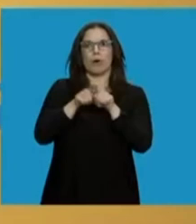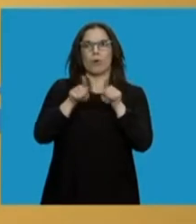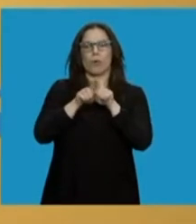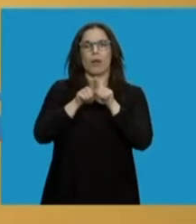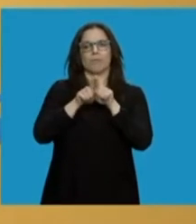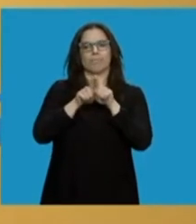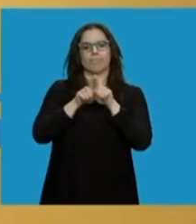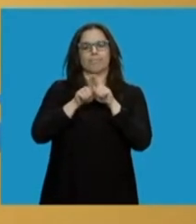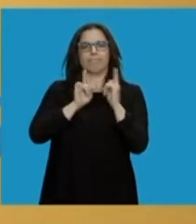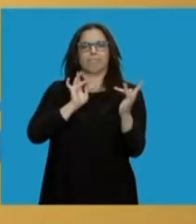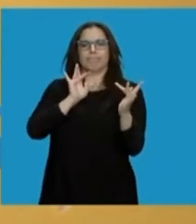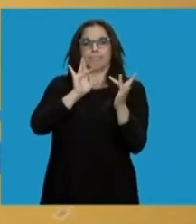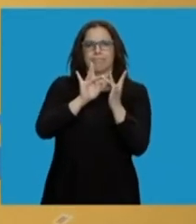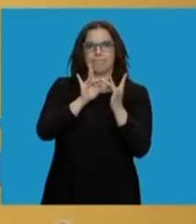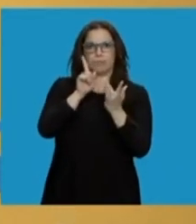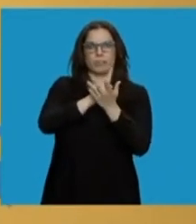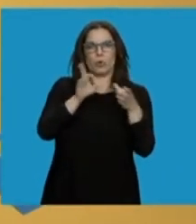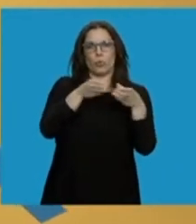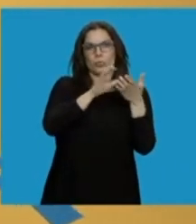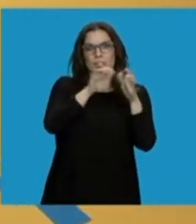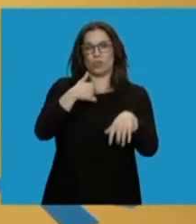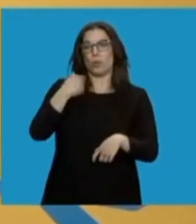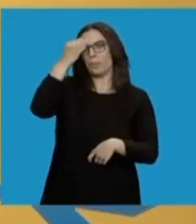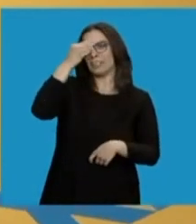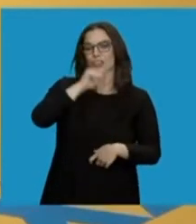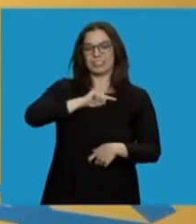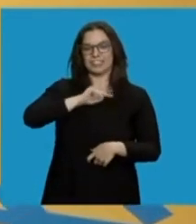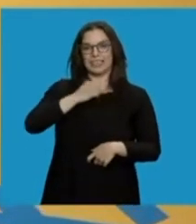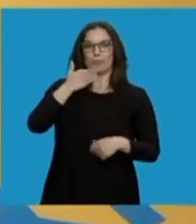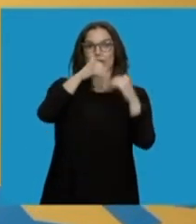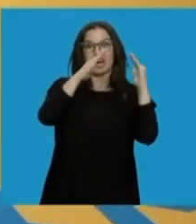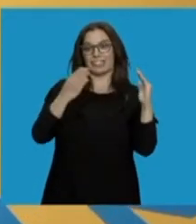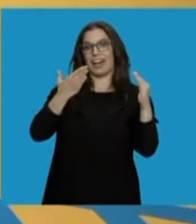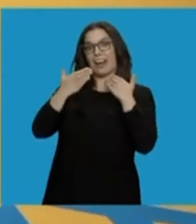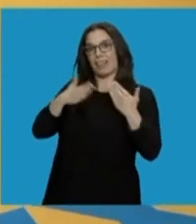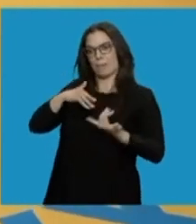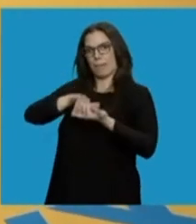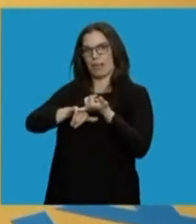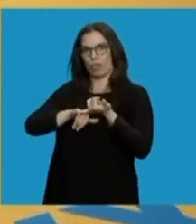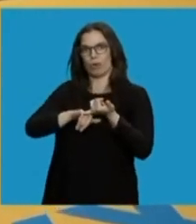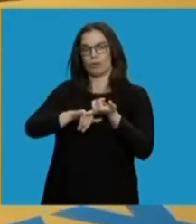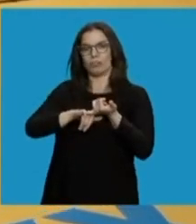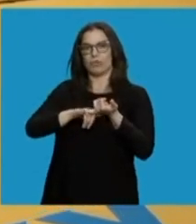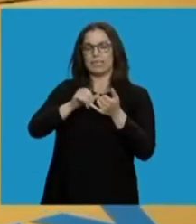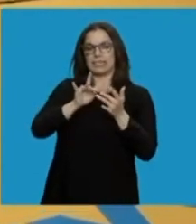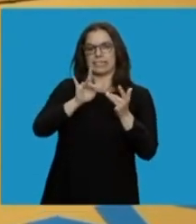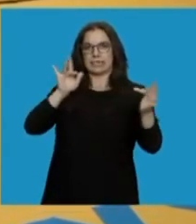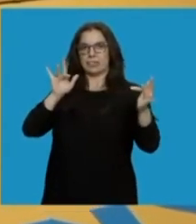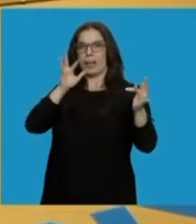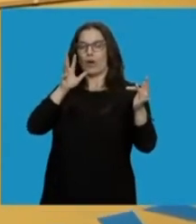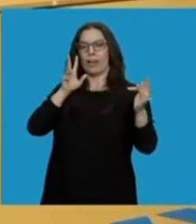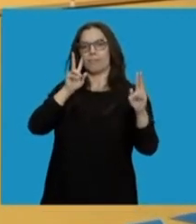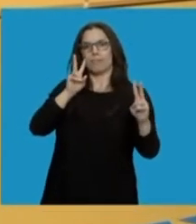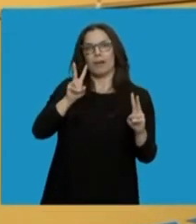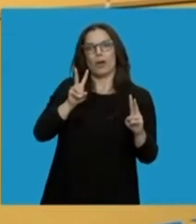Junta a la que he considerado como mi segunda casa, porque así me lo hizo sentir él. Y me alegra ver que soplan nuevos